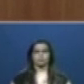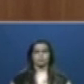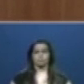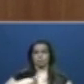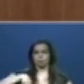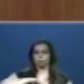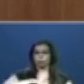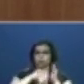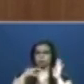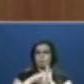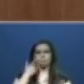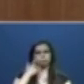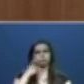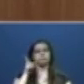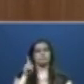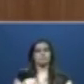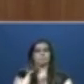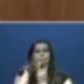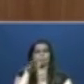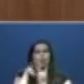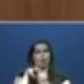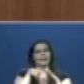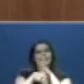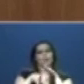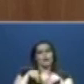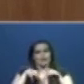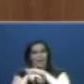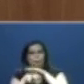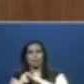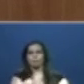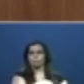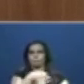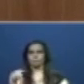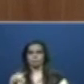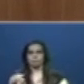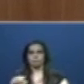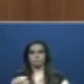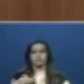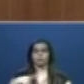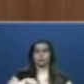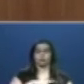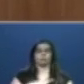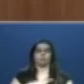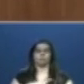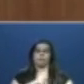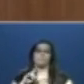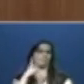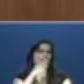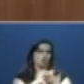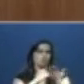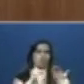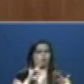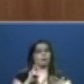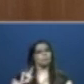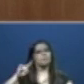nuestro sistema destaca también por su eficiencia en la gestión de los recursos no somos la primera comunidad en gasto público por alumno pero sí estamos a la cabeza en